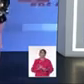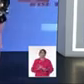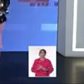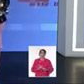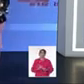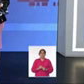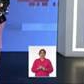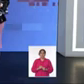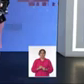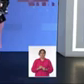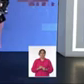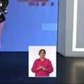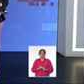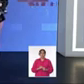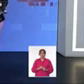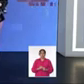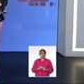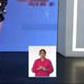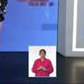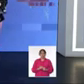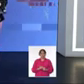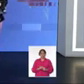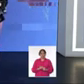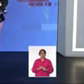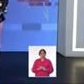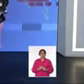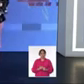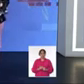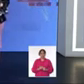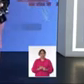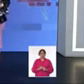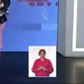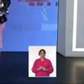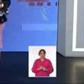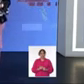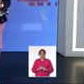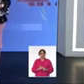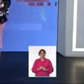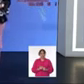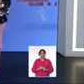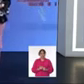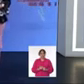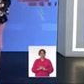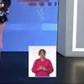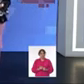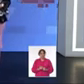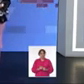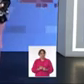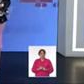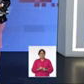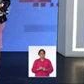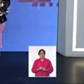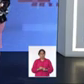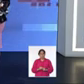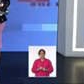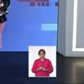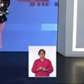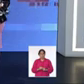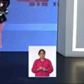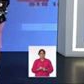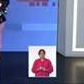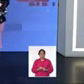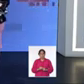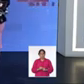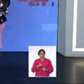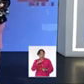interpretar, pues le ponía sentimiento a todas sus canciones. No en balde fue calificada como Nuestra Señora Sentimiento. Y por